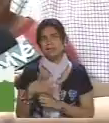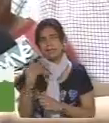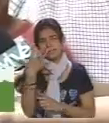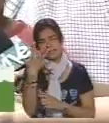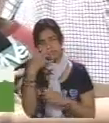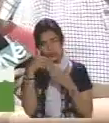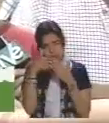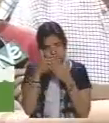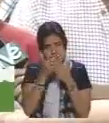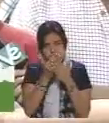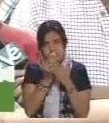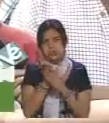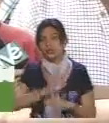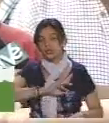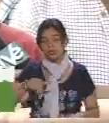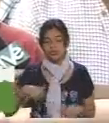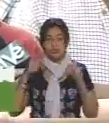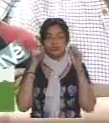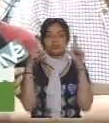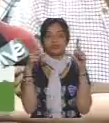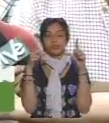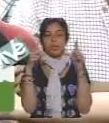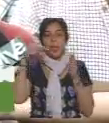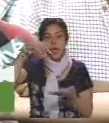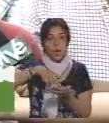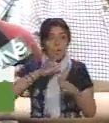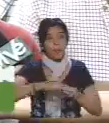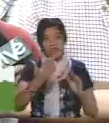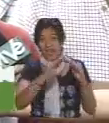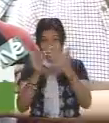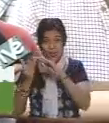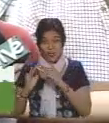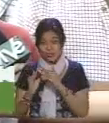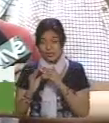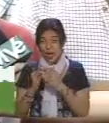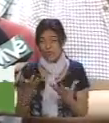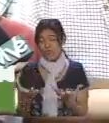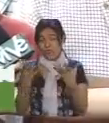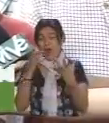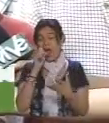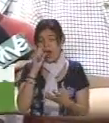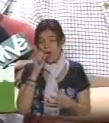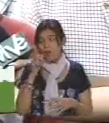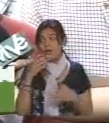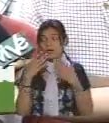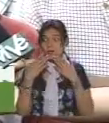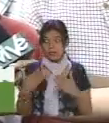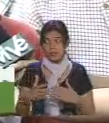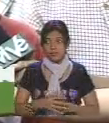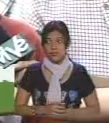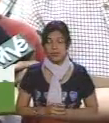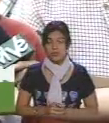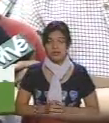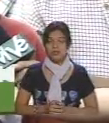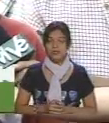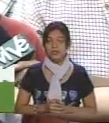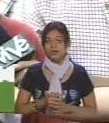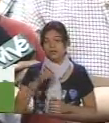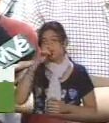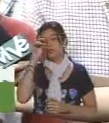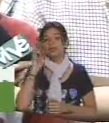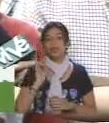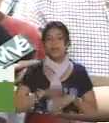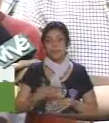madrugada estamos nosotros de pie porque todo ese caserío está anegado. Gracias al boquete que se rompió aquí del río